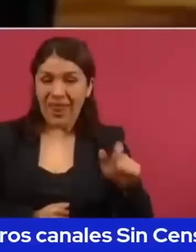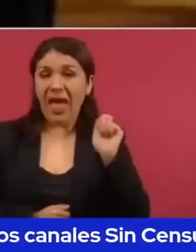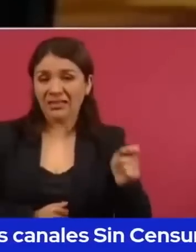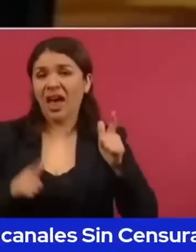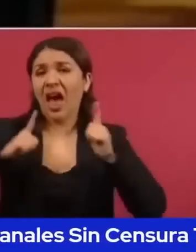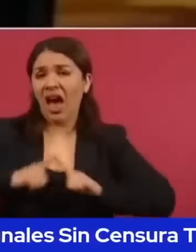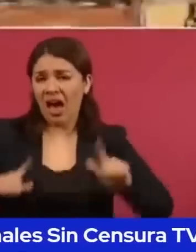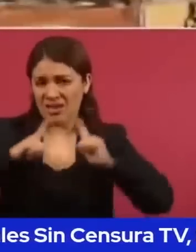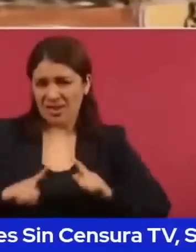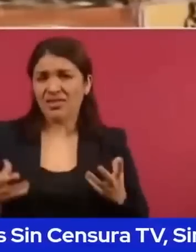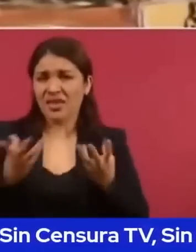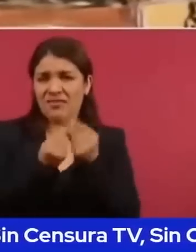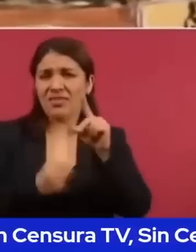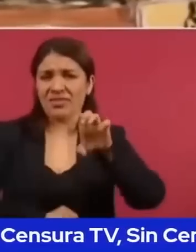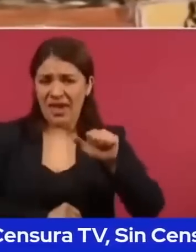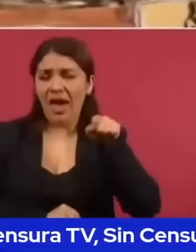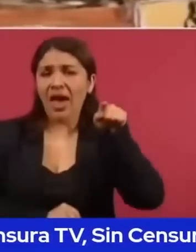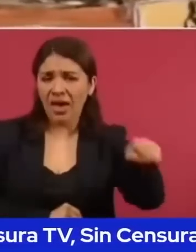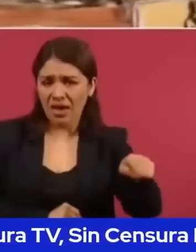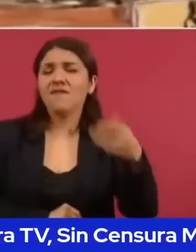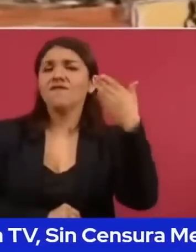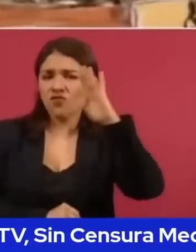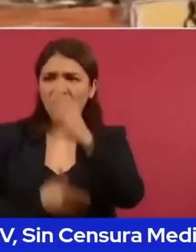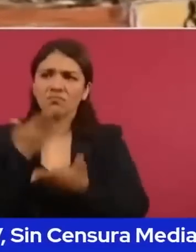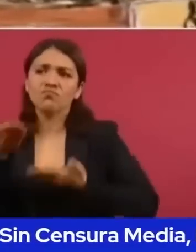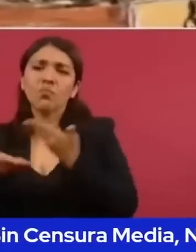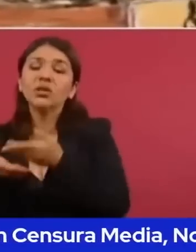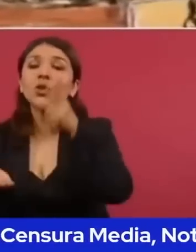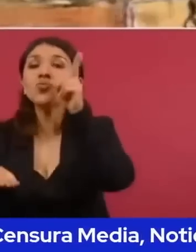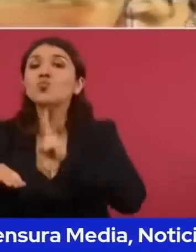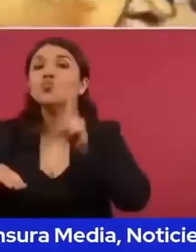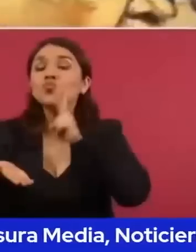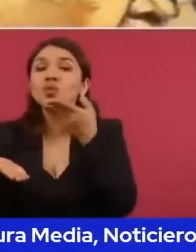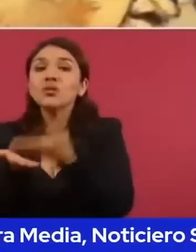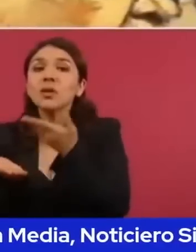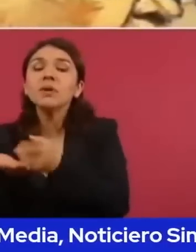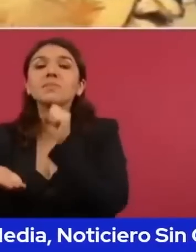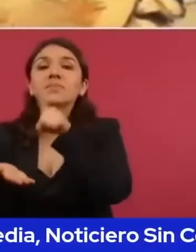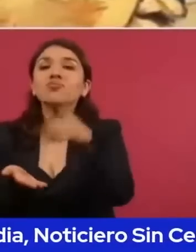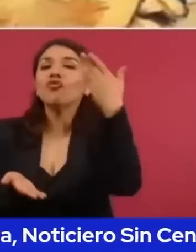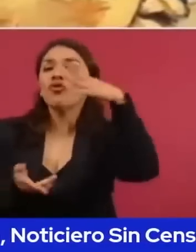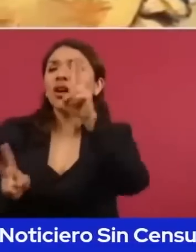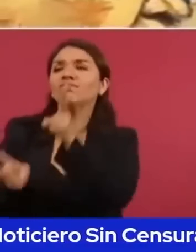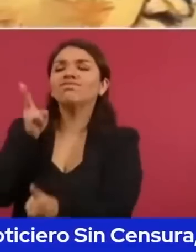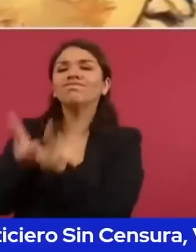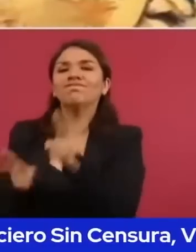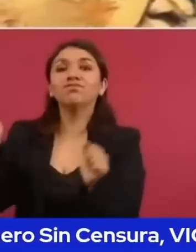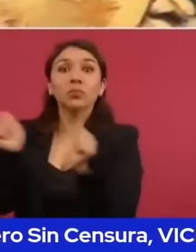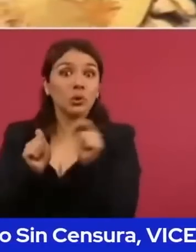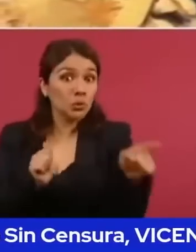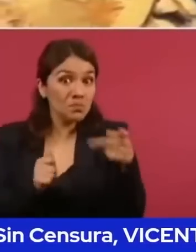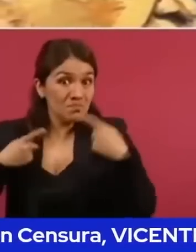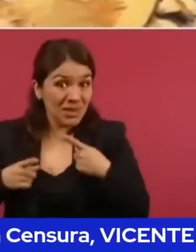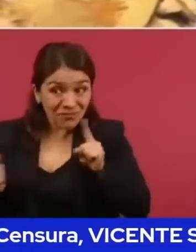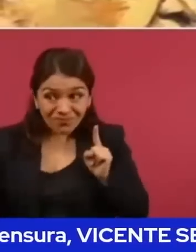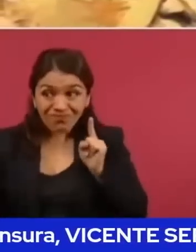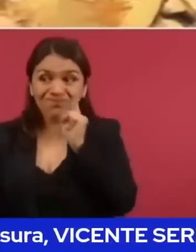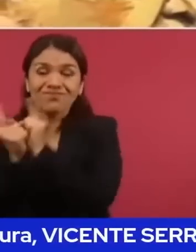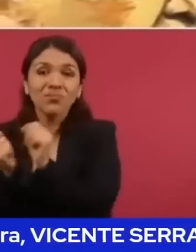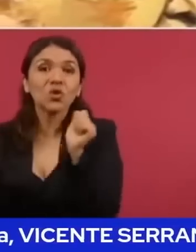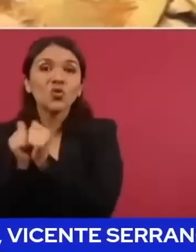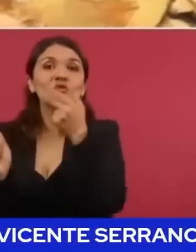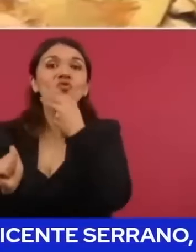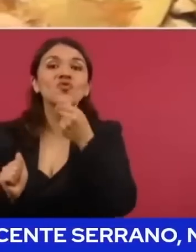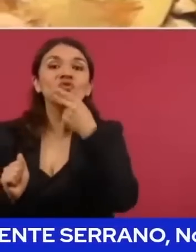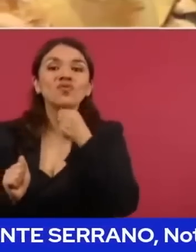de la DEA. Él presentó las evidencias de una conversación que él personalmente tuvo con